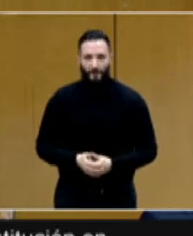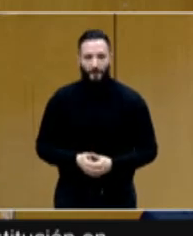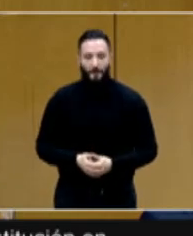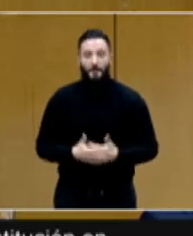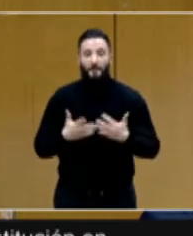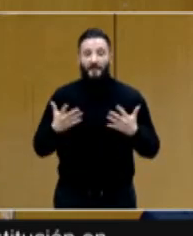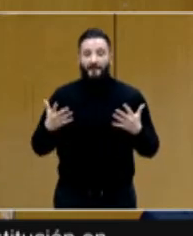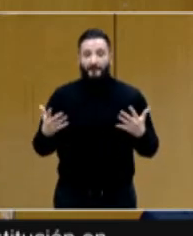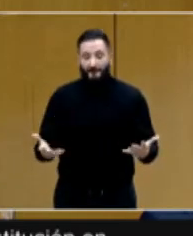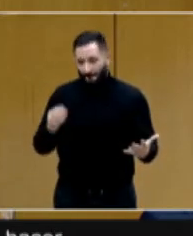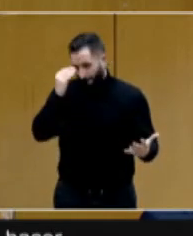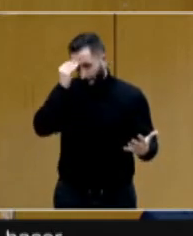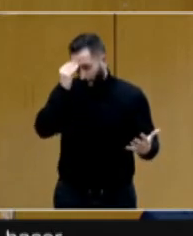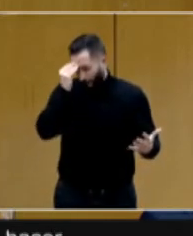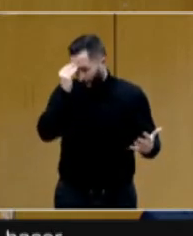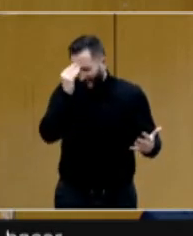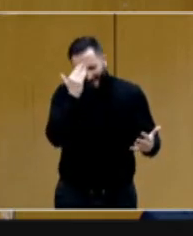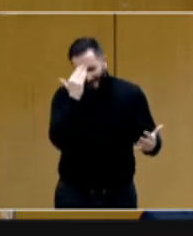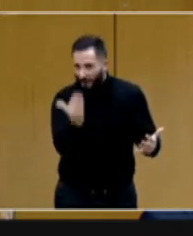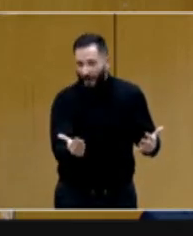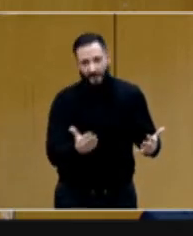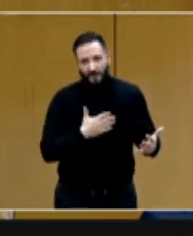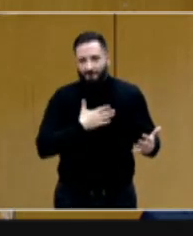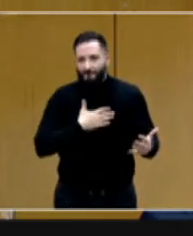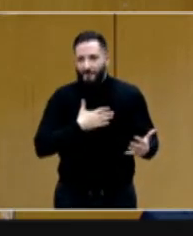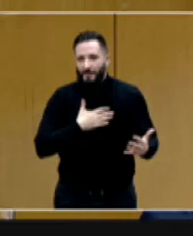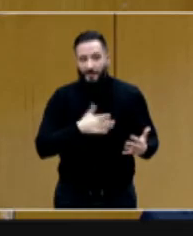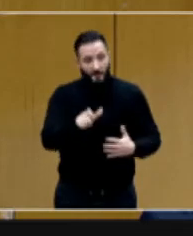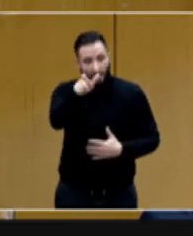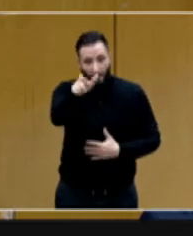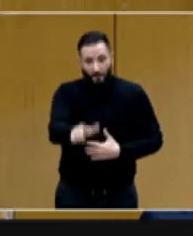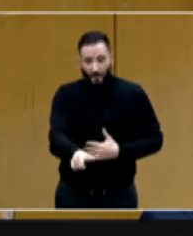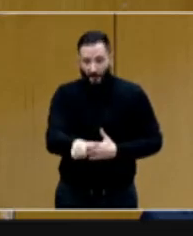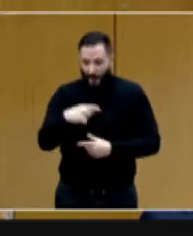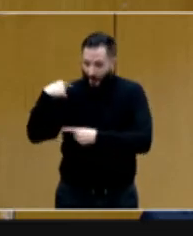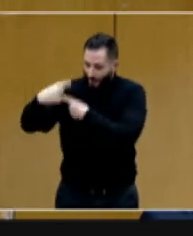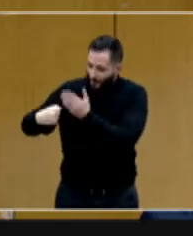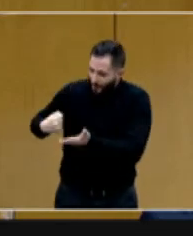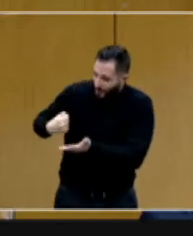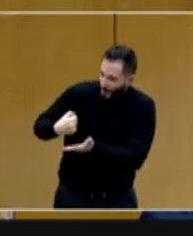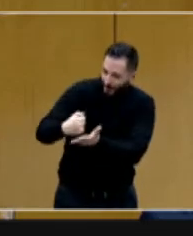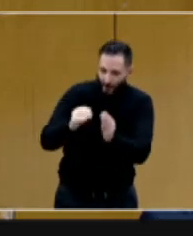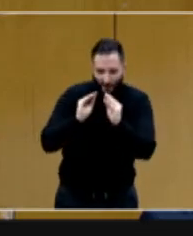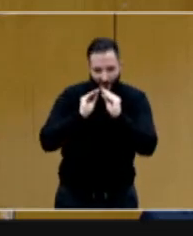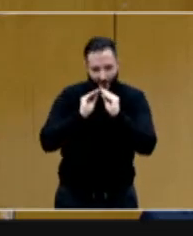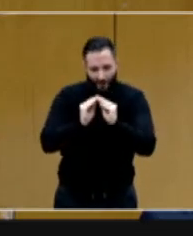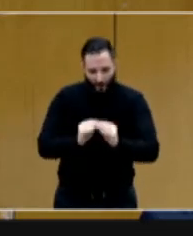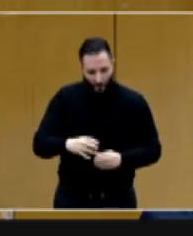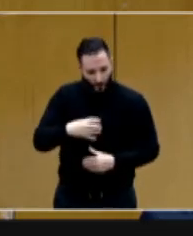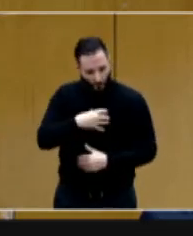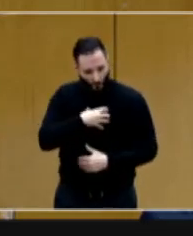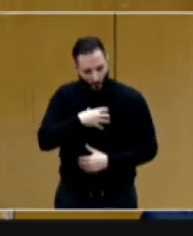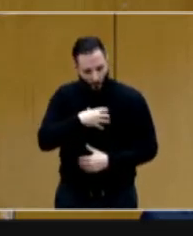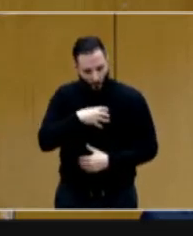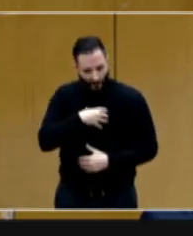sinceramente creo que no perjudica a una persona que no puede hacer testamento que no limita sus facultades porque no puede hacer testamento que